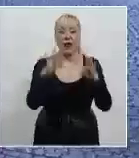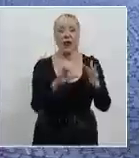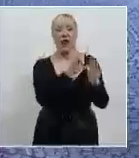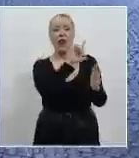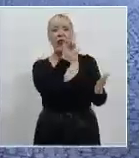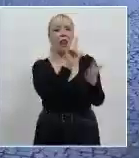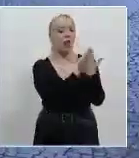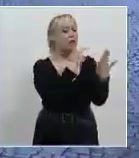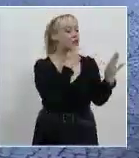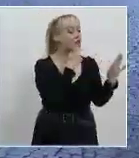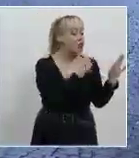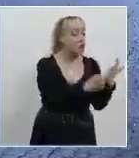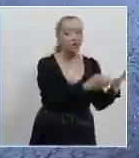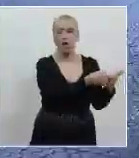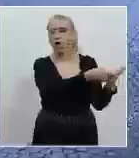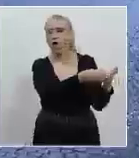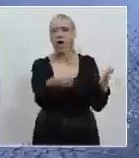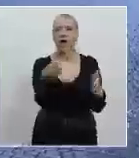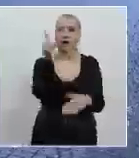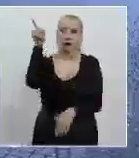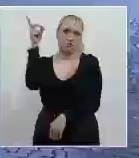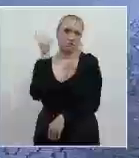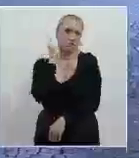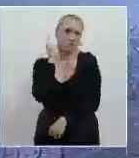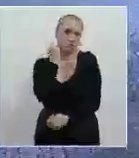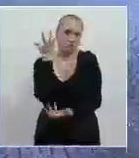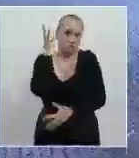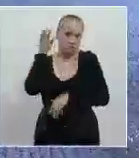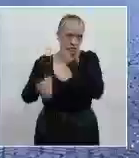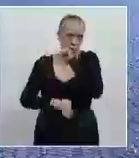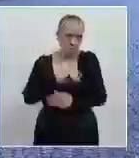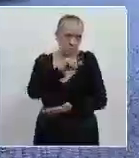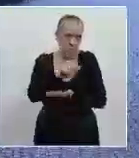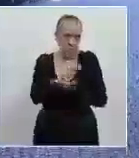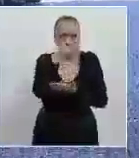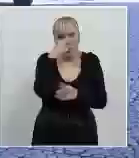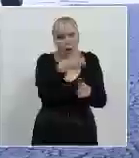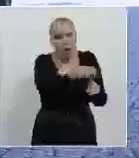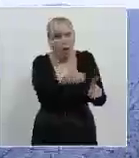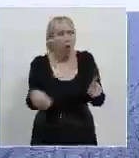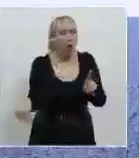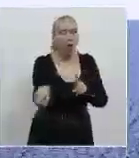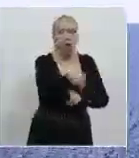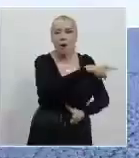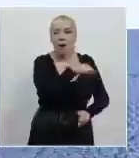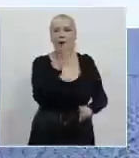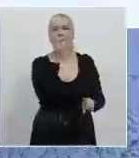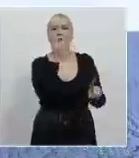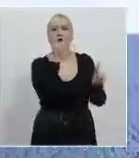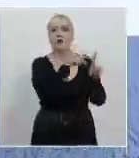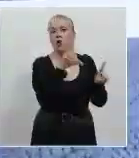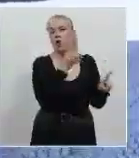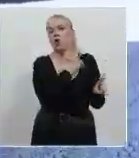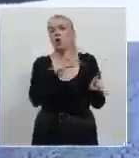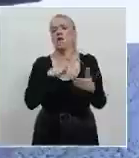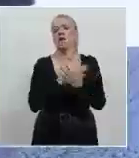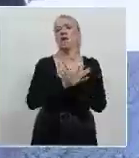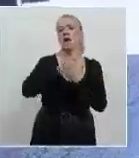como ciudadanos y para desincentivar las actuaciones ilegítimas de la policía.